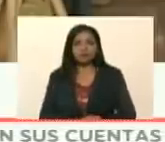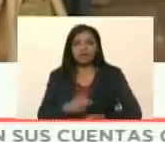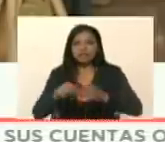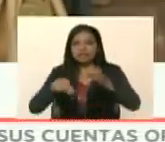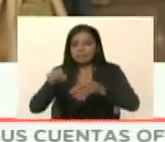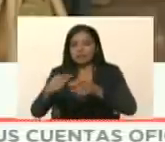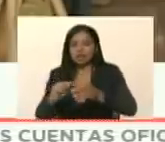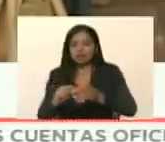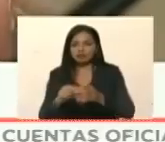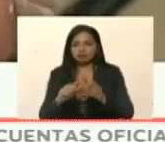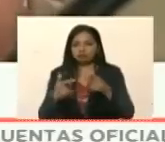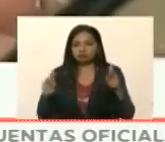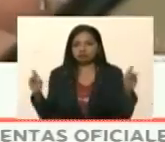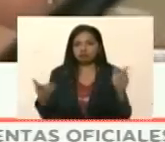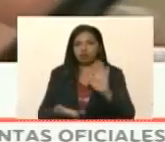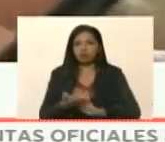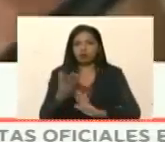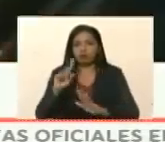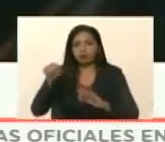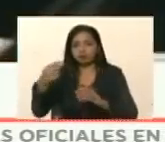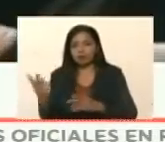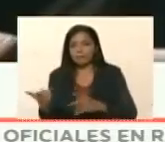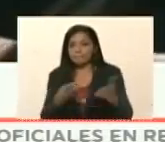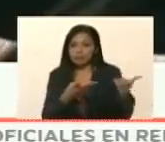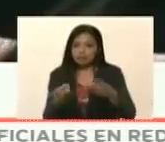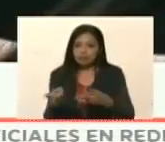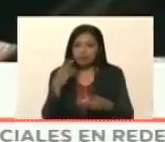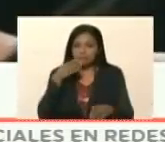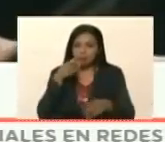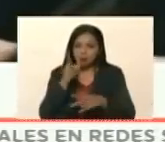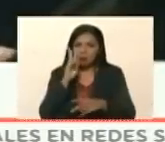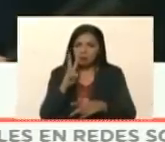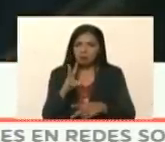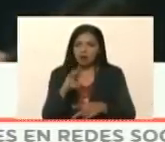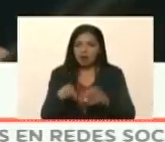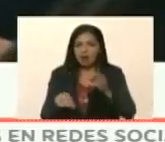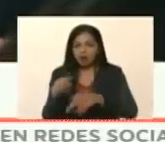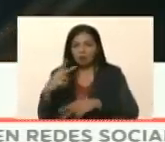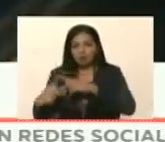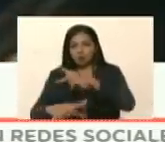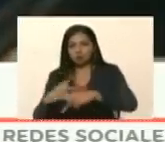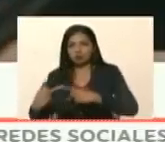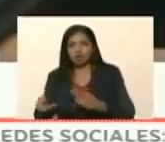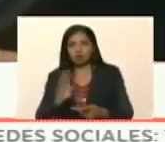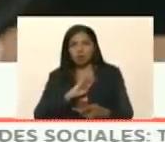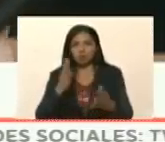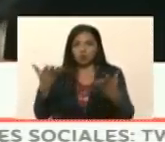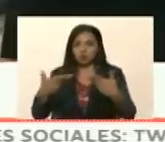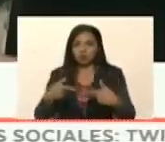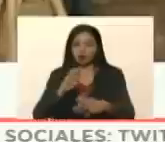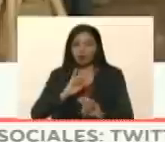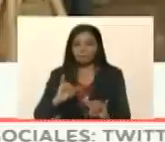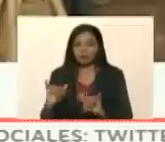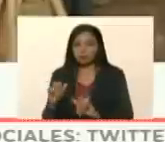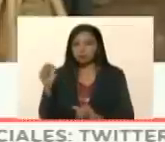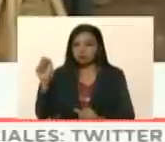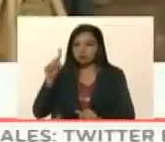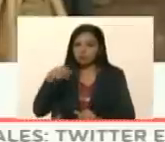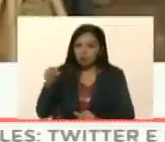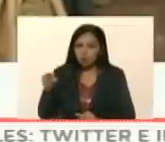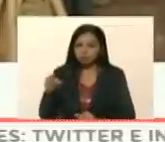esas extensiones. Y la próxima vez que nos visite, vayamos a ver el arroz producido por la semilla que nos trajo. ¿Sí va?